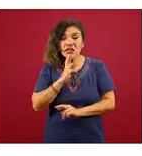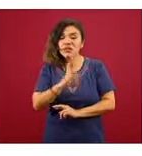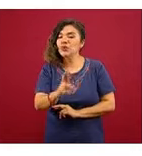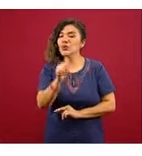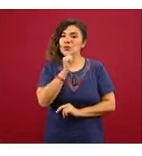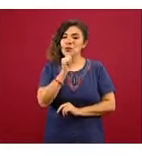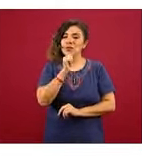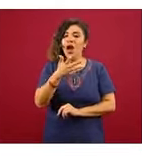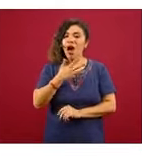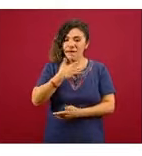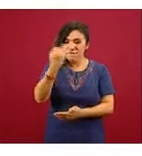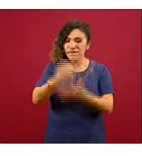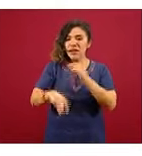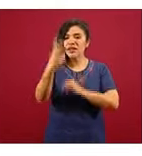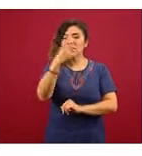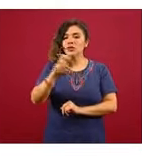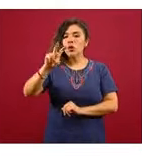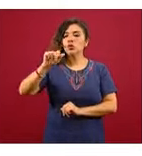tenemos